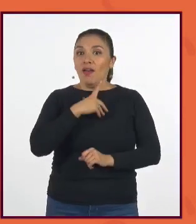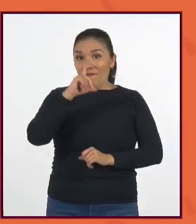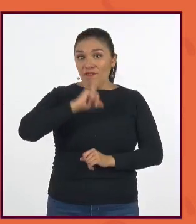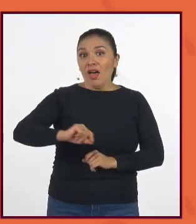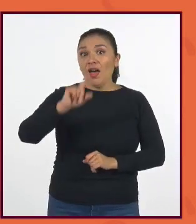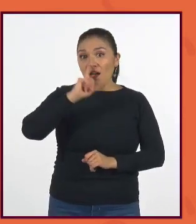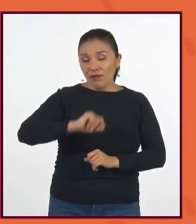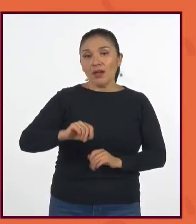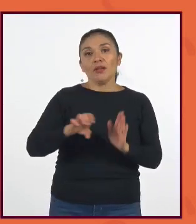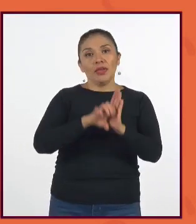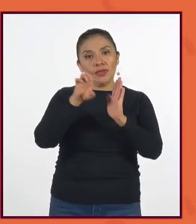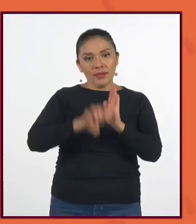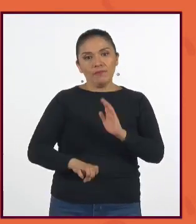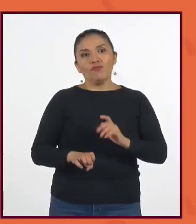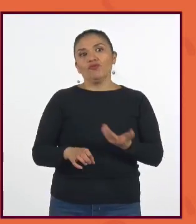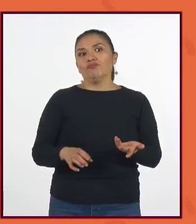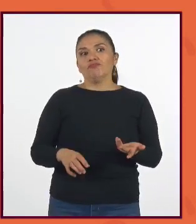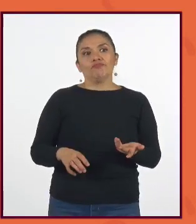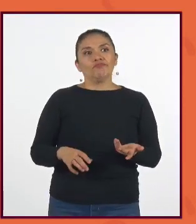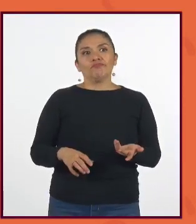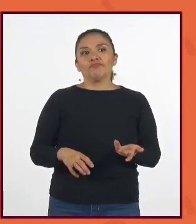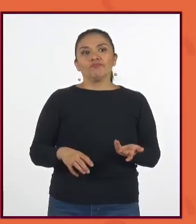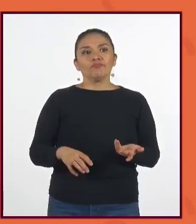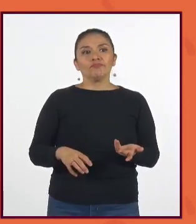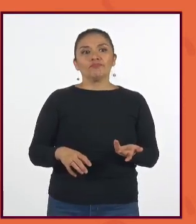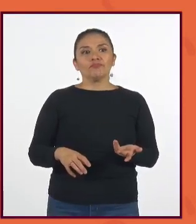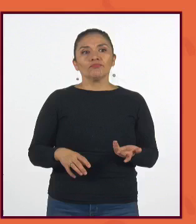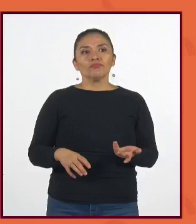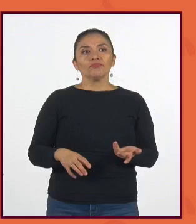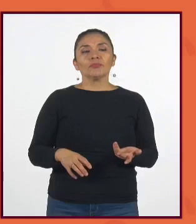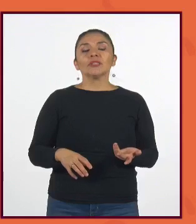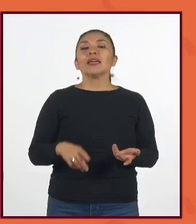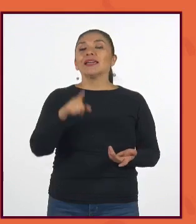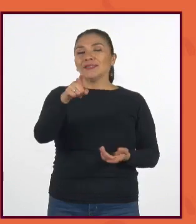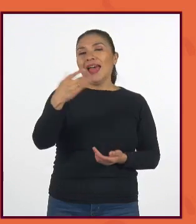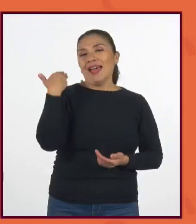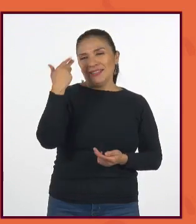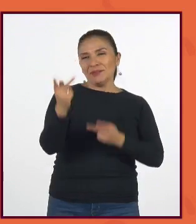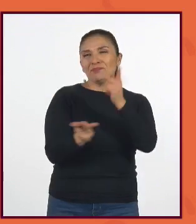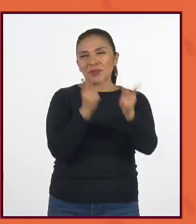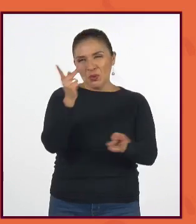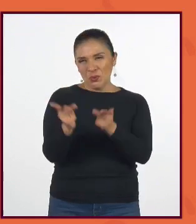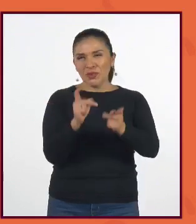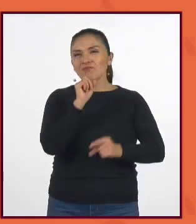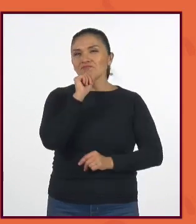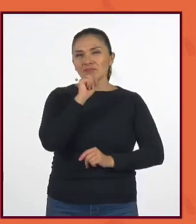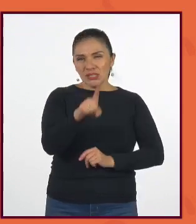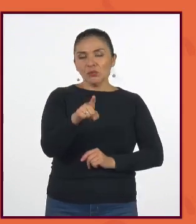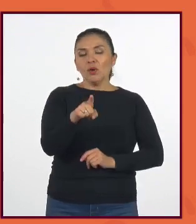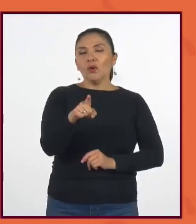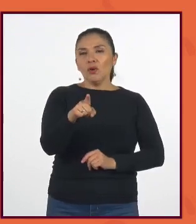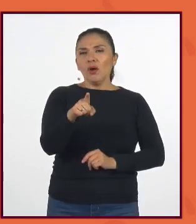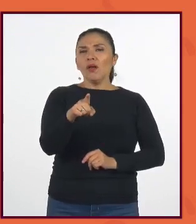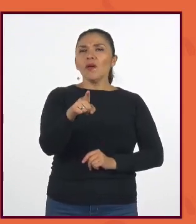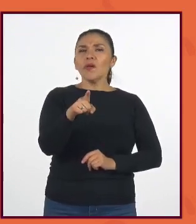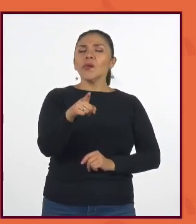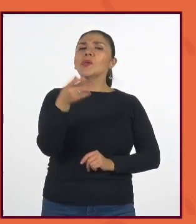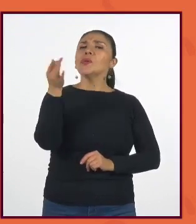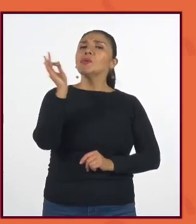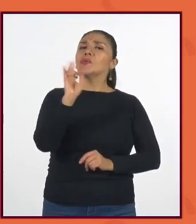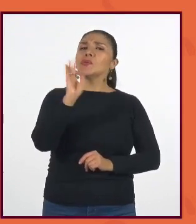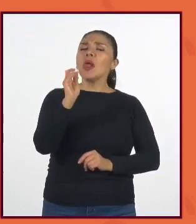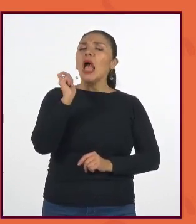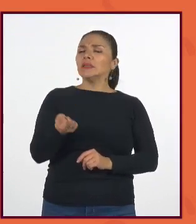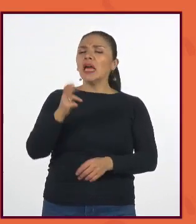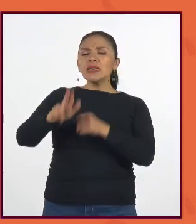sobre los efectos. Y respondiendo a la pregunta nuevamente de si por ser natural